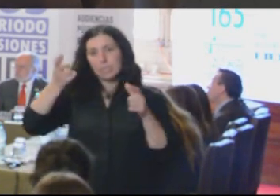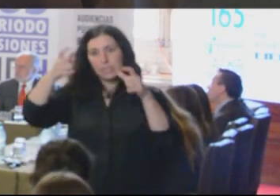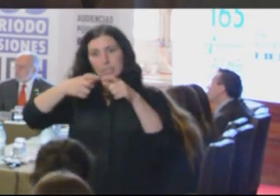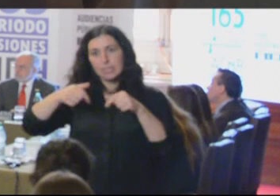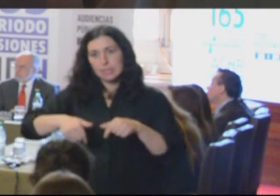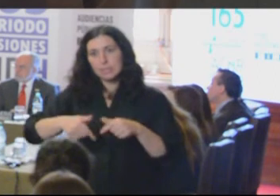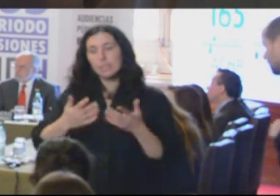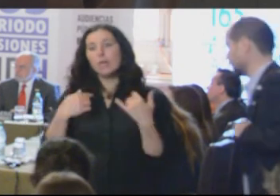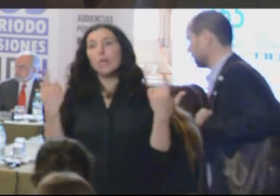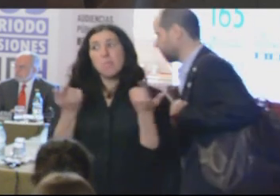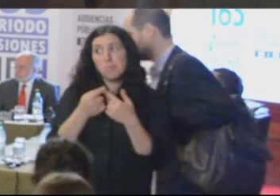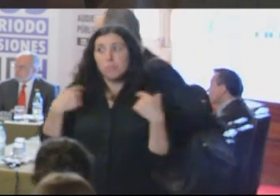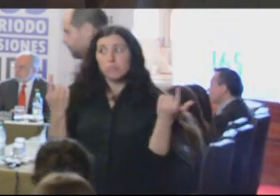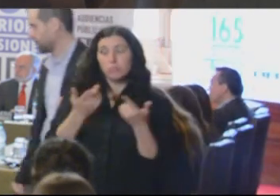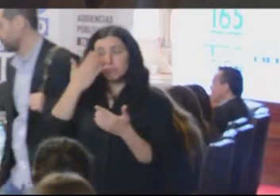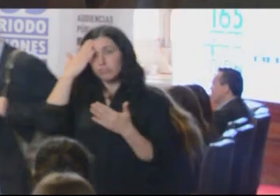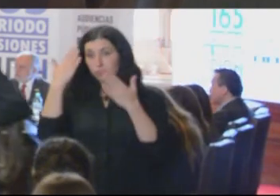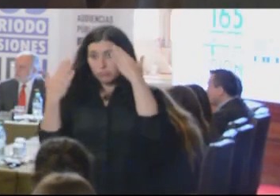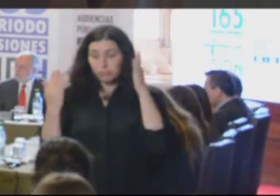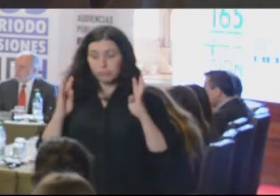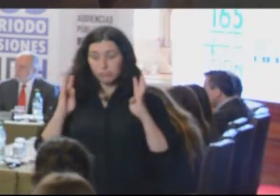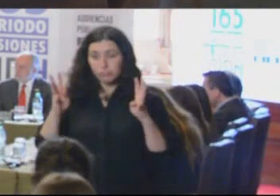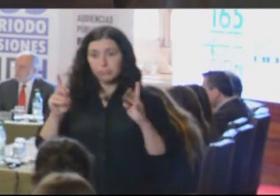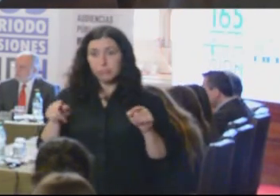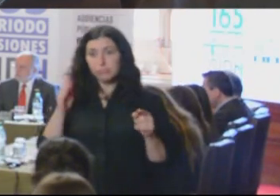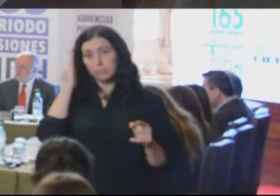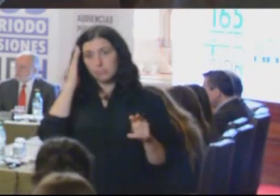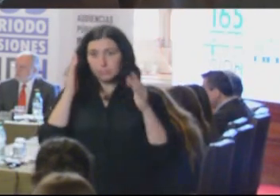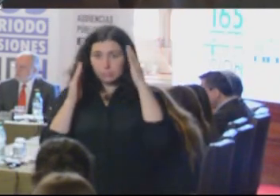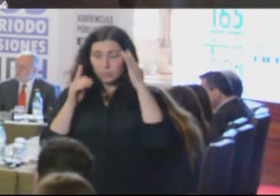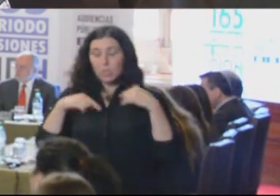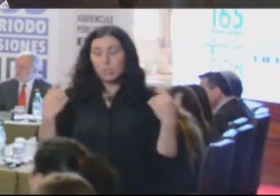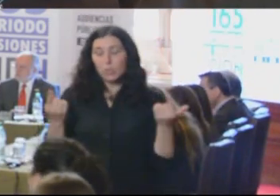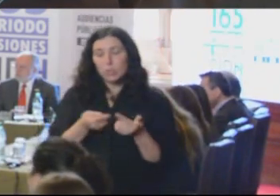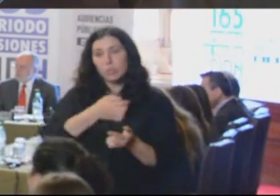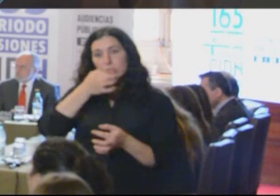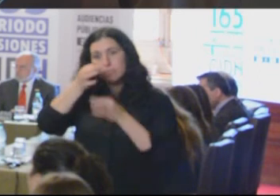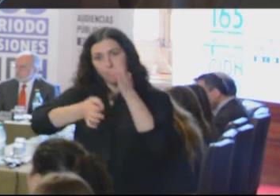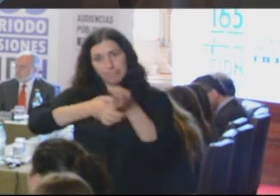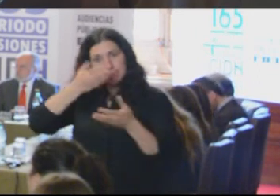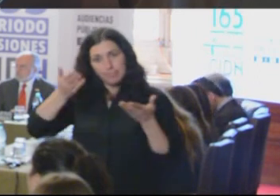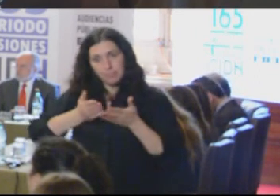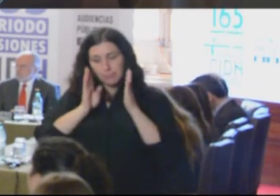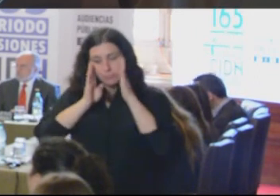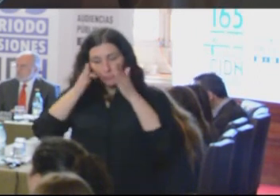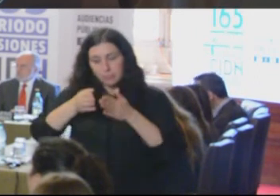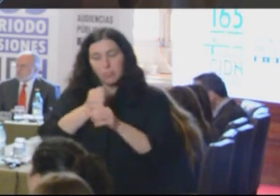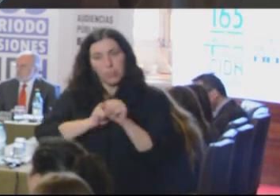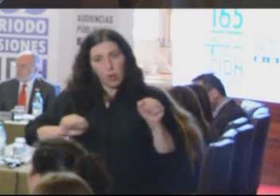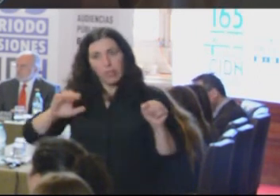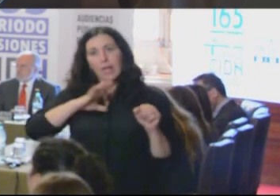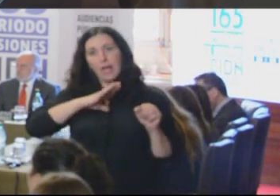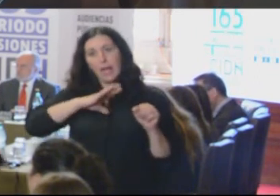del conocimiento de las partes está dirigida a poder tener